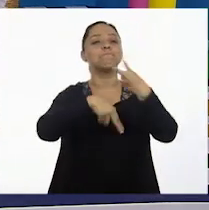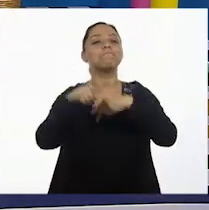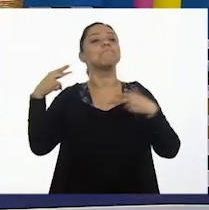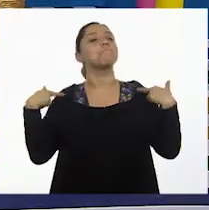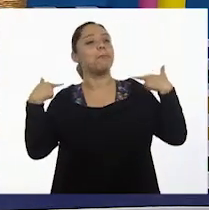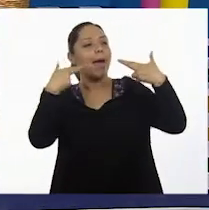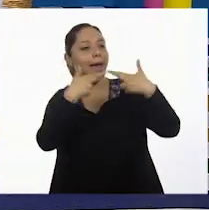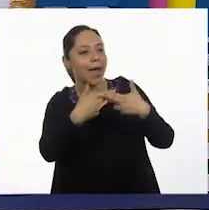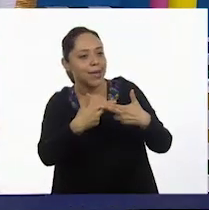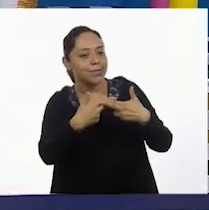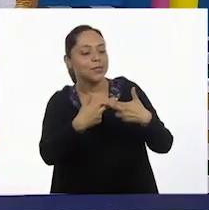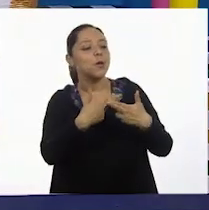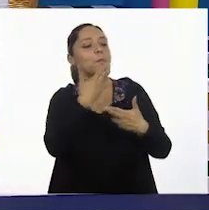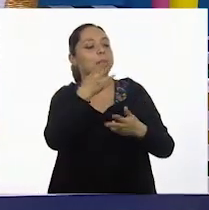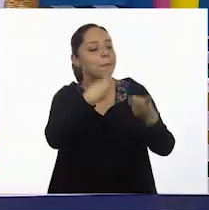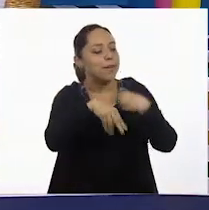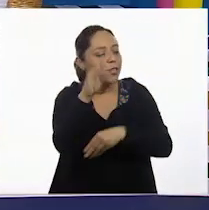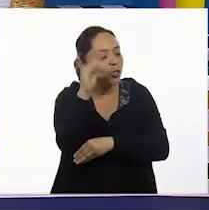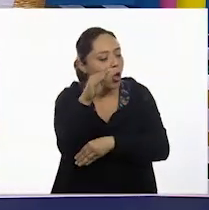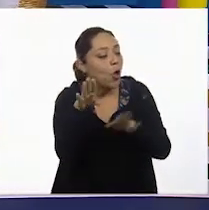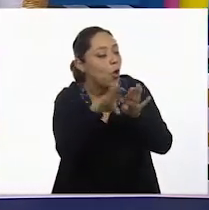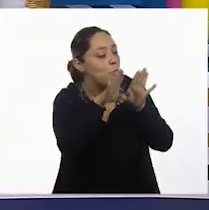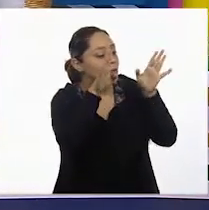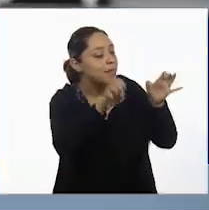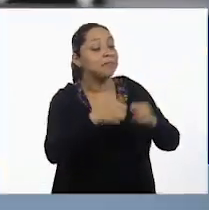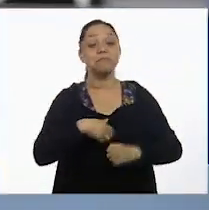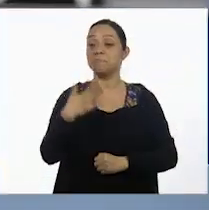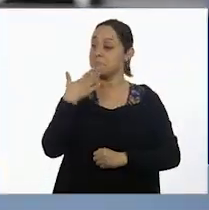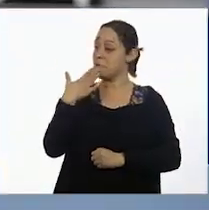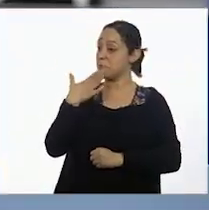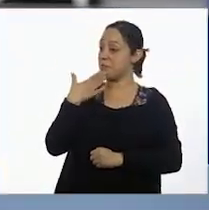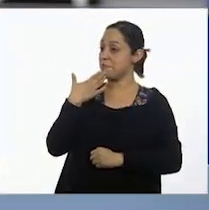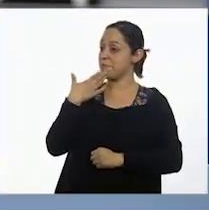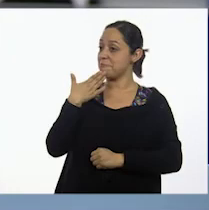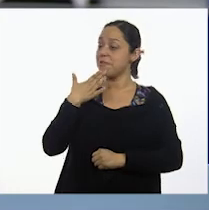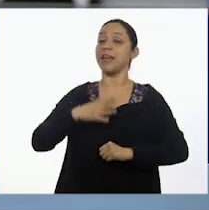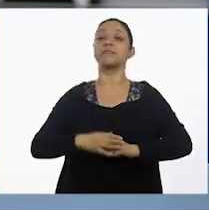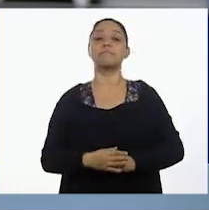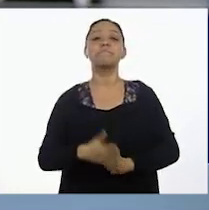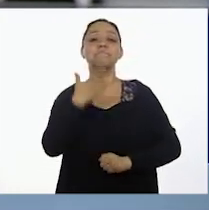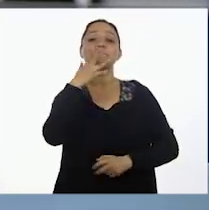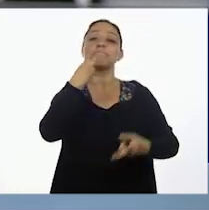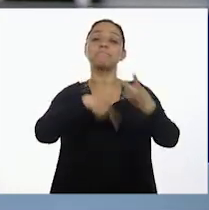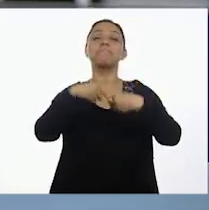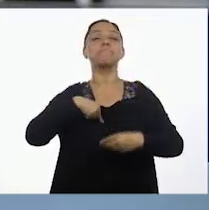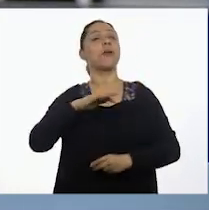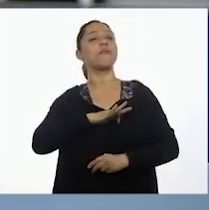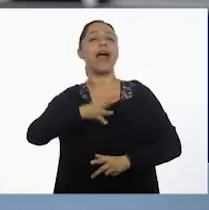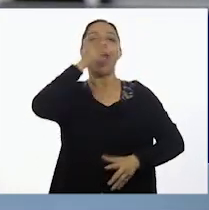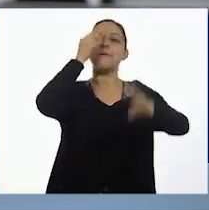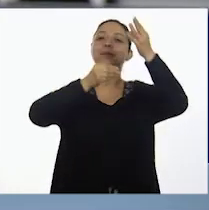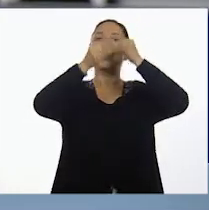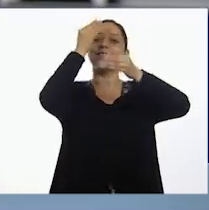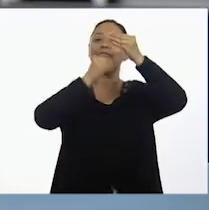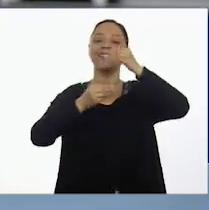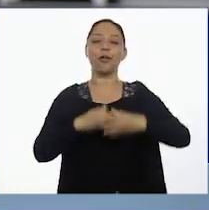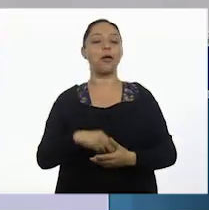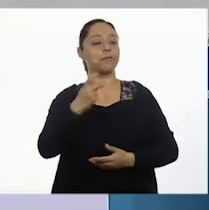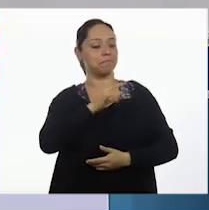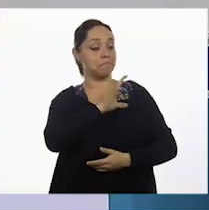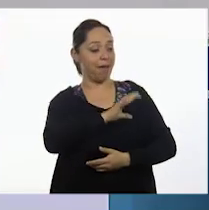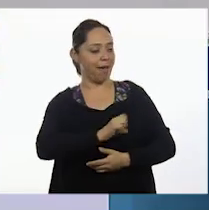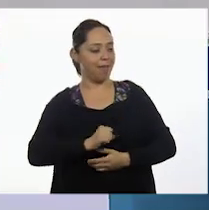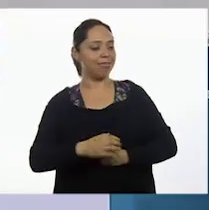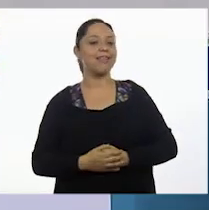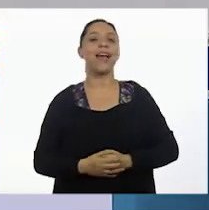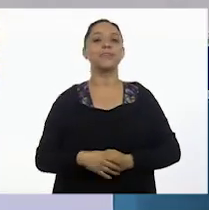maestro. Bienvenido, Tom. ¿Cómo están? Muy bien, muy bien. Sí, bienvenido, muy feliz. Tom. Ya quiero seguir aprendiendo. Eso me encanta.